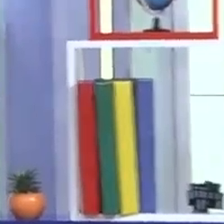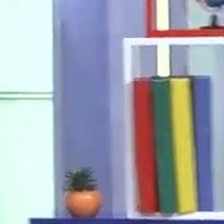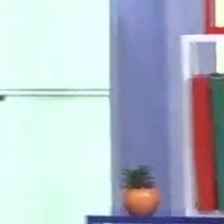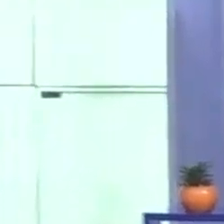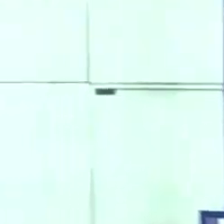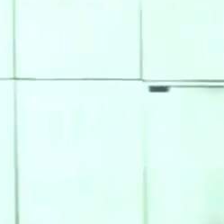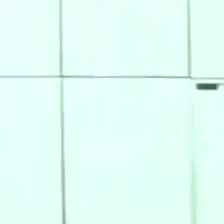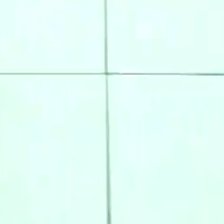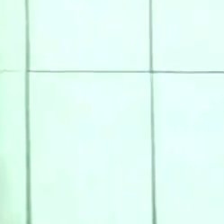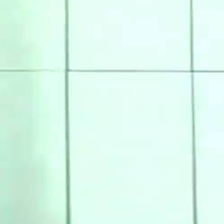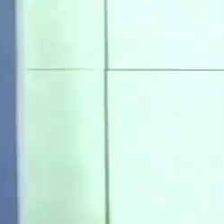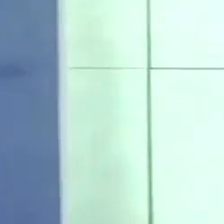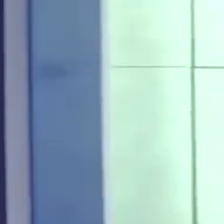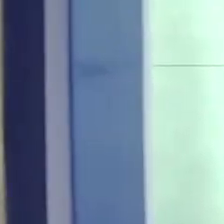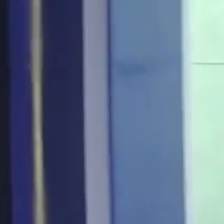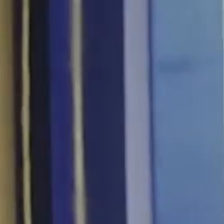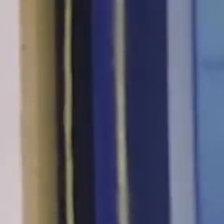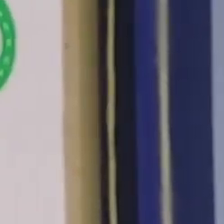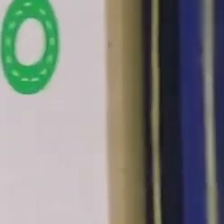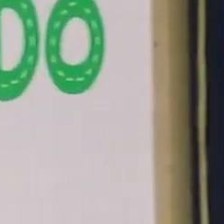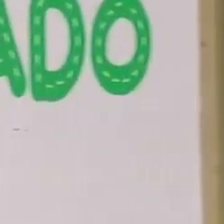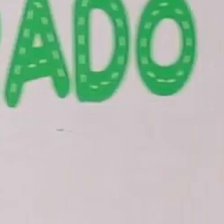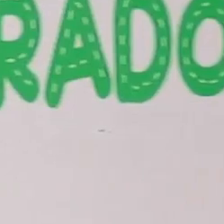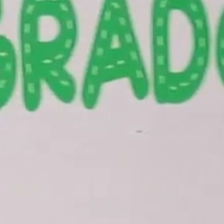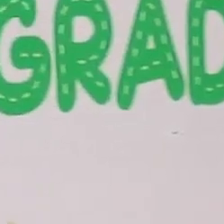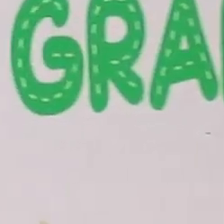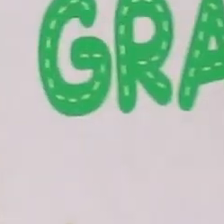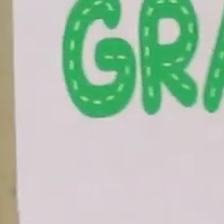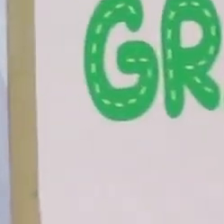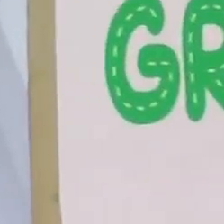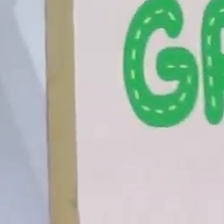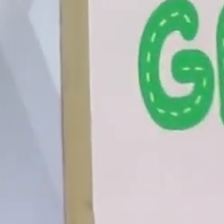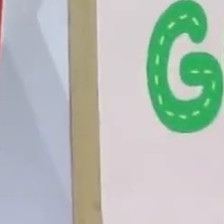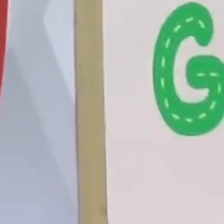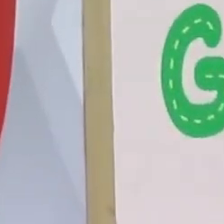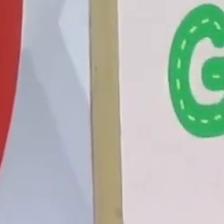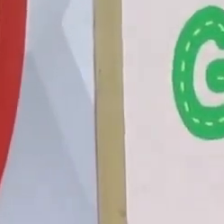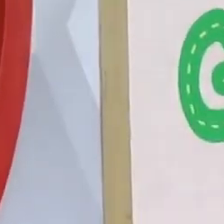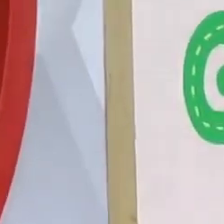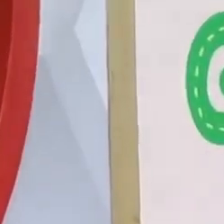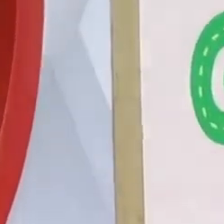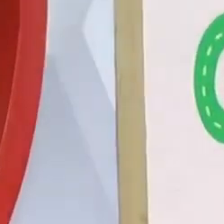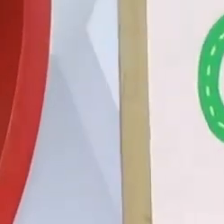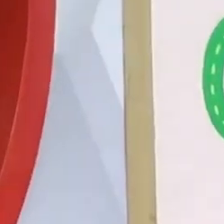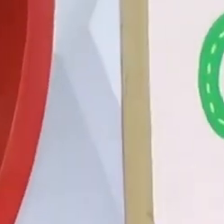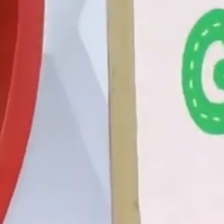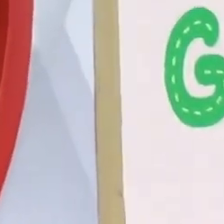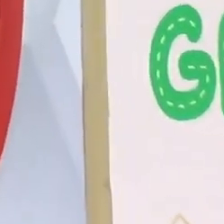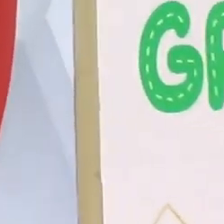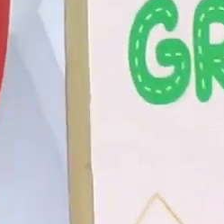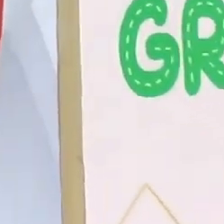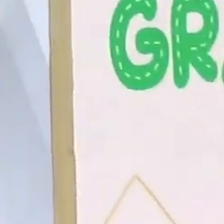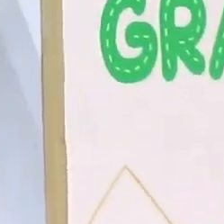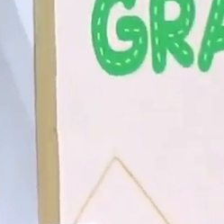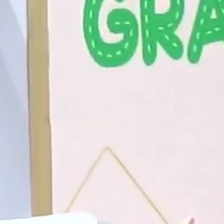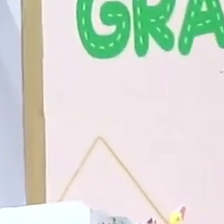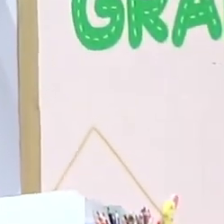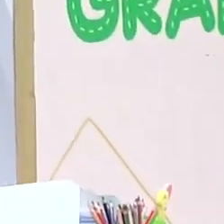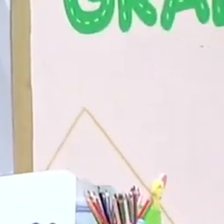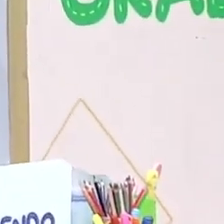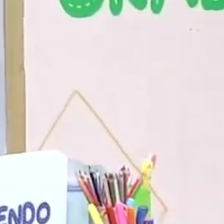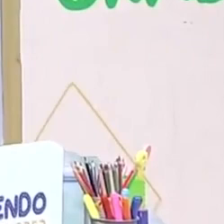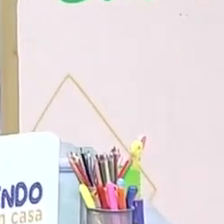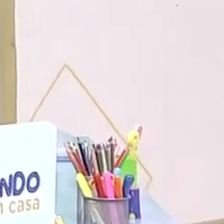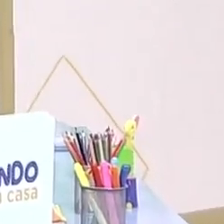vamos a realizar una infografía que brinde recomendaciones para una convivencia saludable durante la etapa de